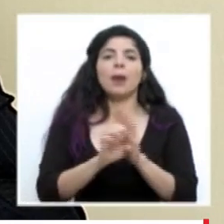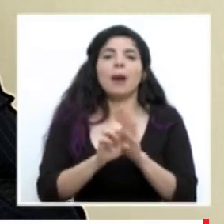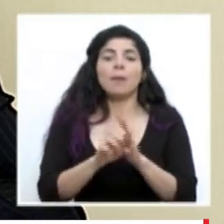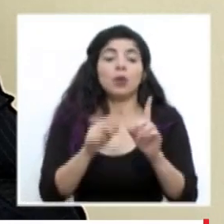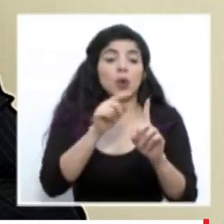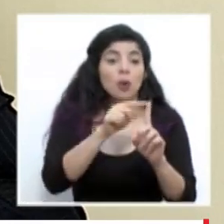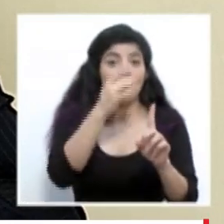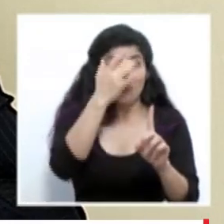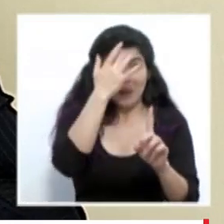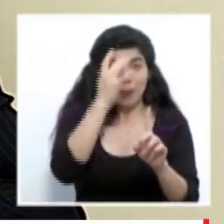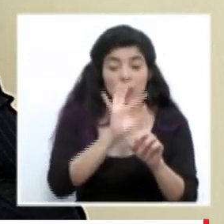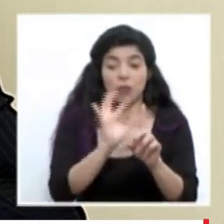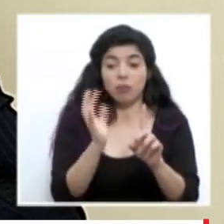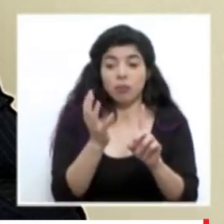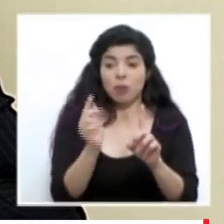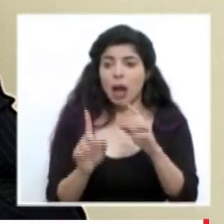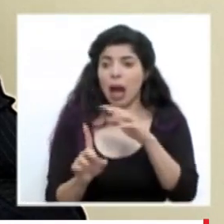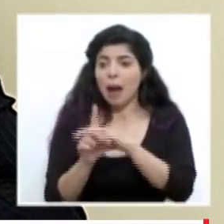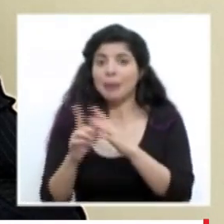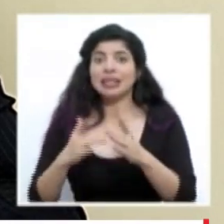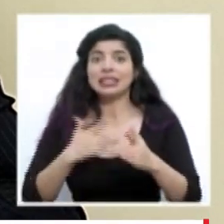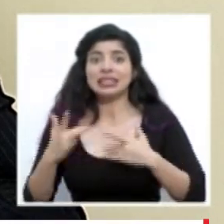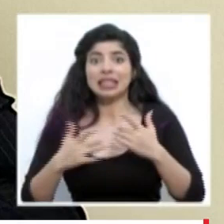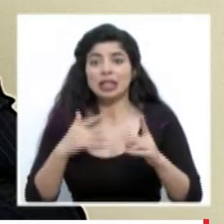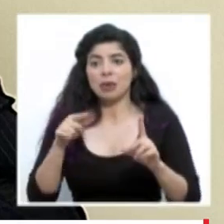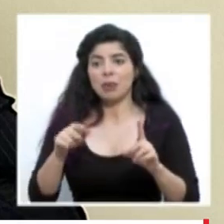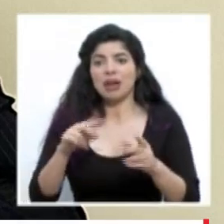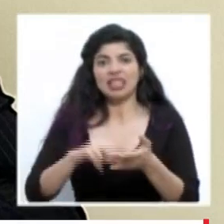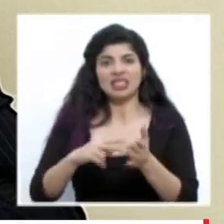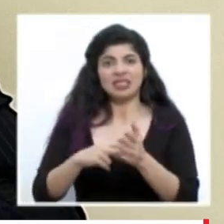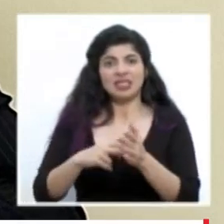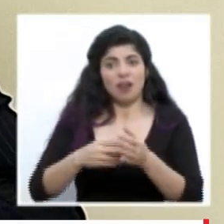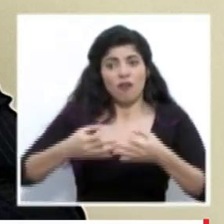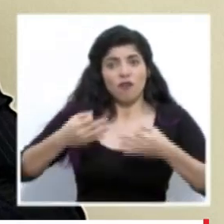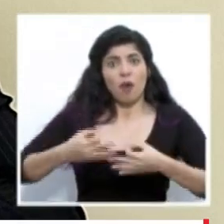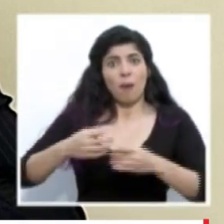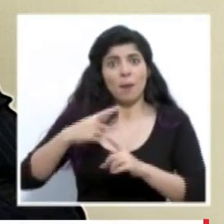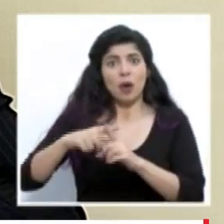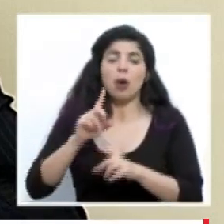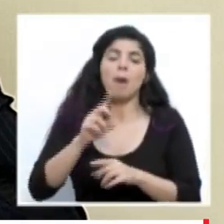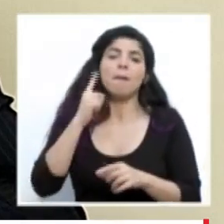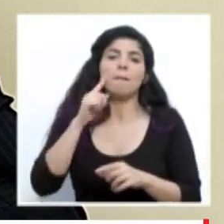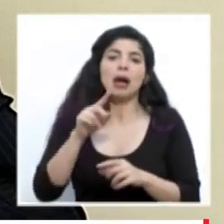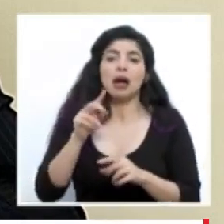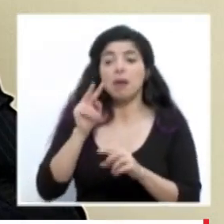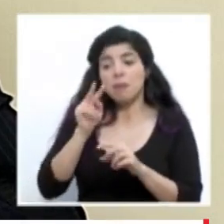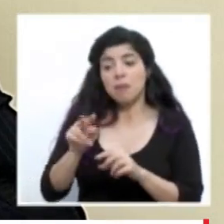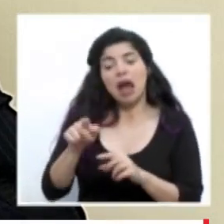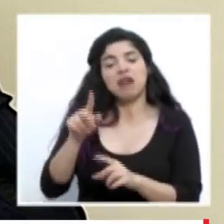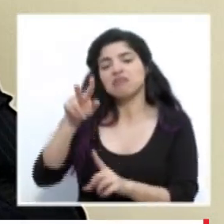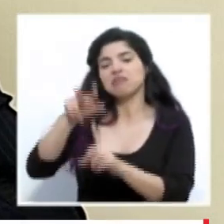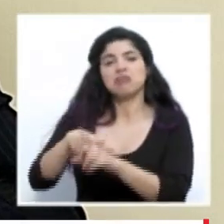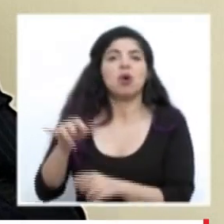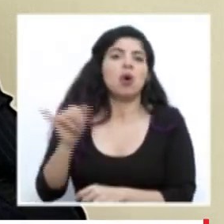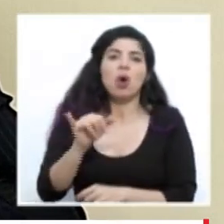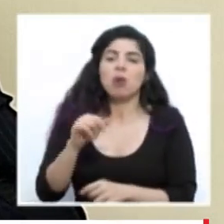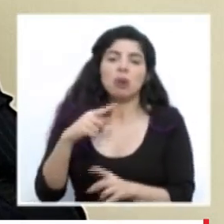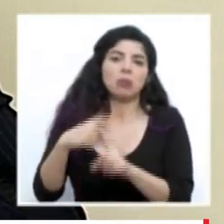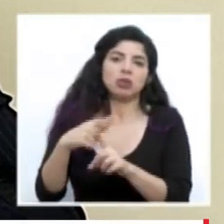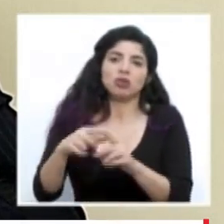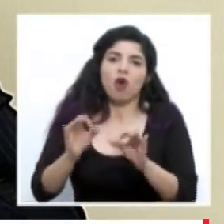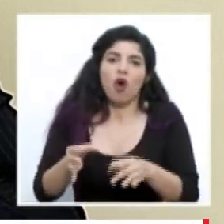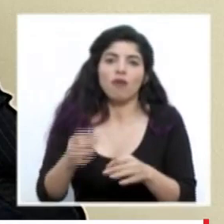digamos, positivo de COVID-19, por decirlo así. Yo sé que no es un caso positivo formalmente, pero para efectos prácticos lo vamos a manejar como un caso